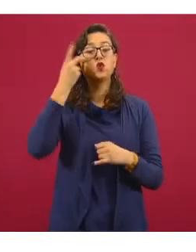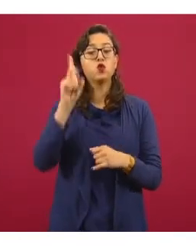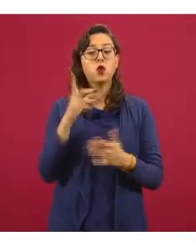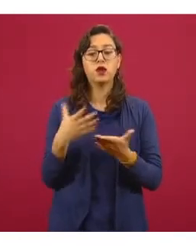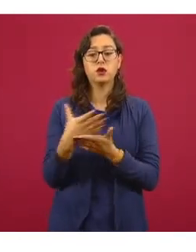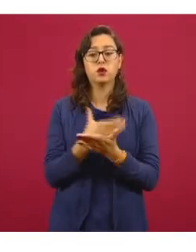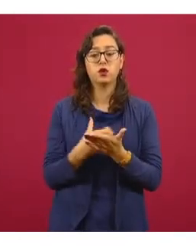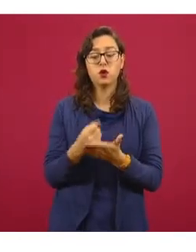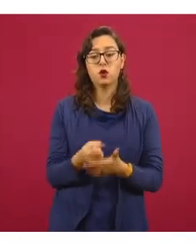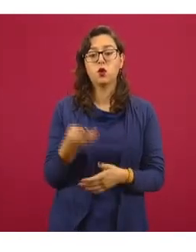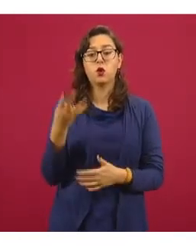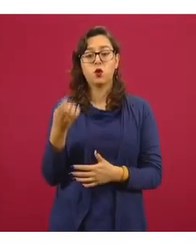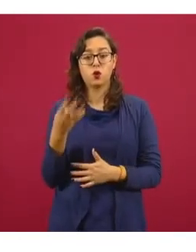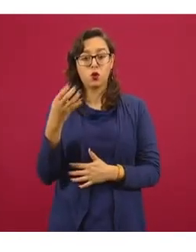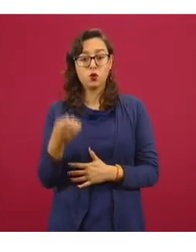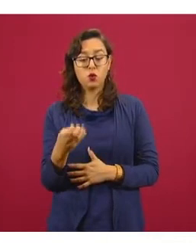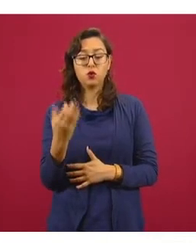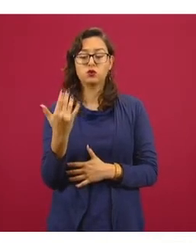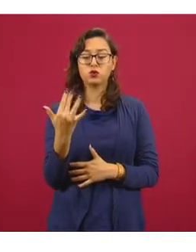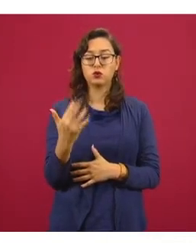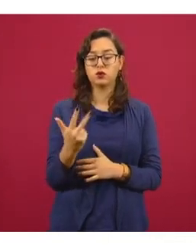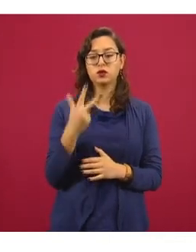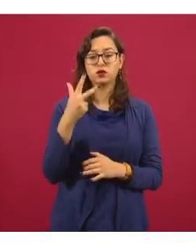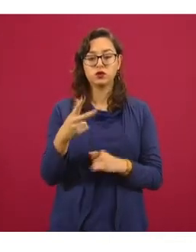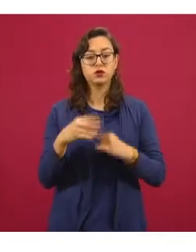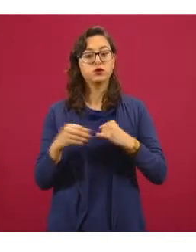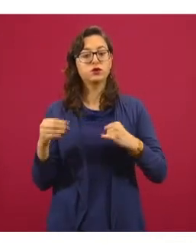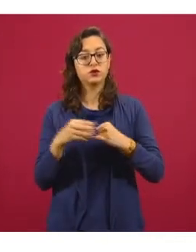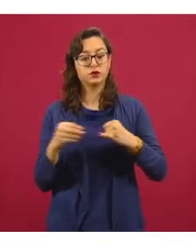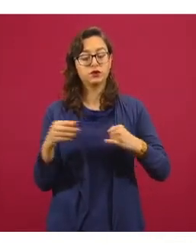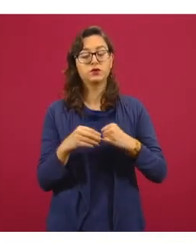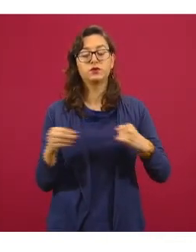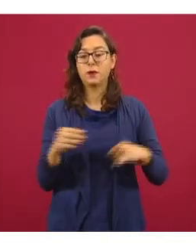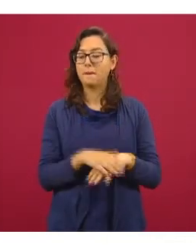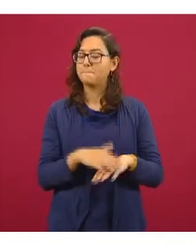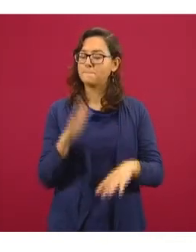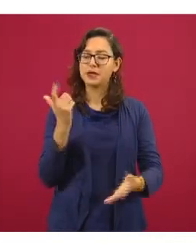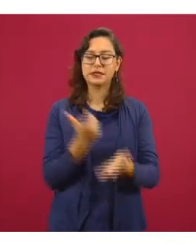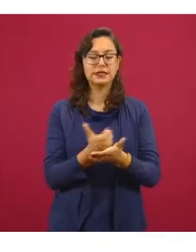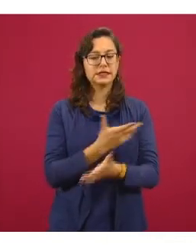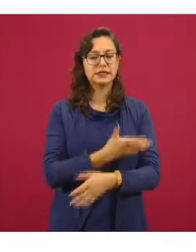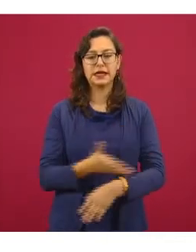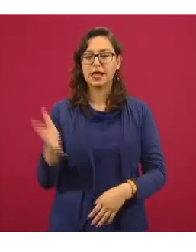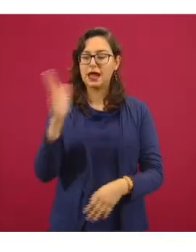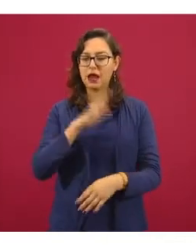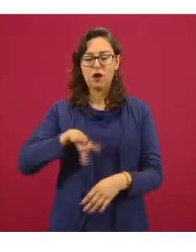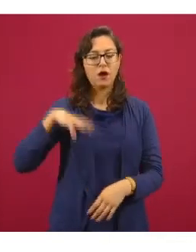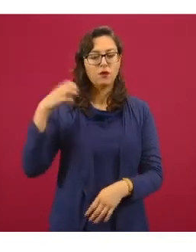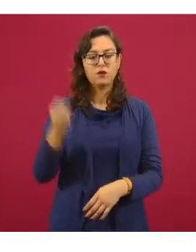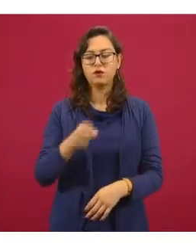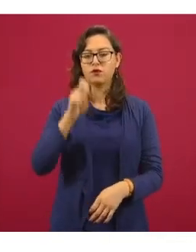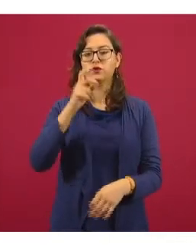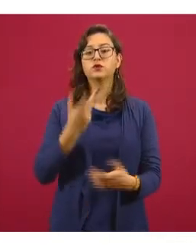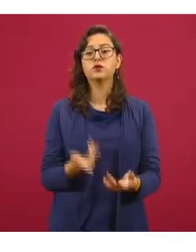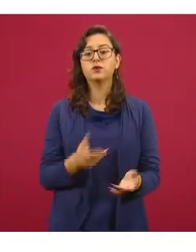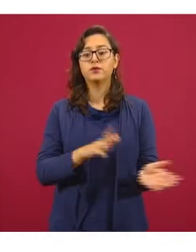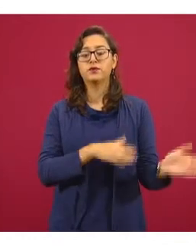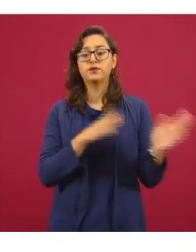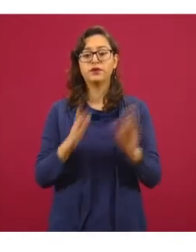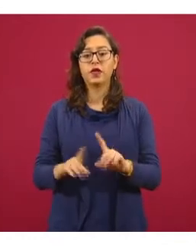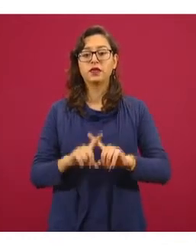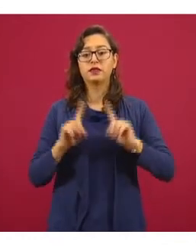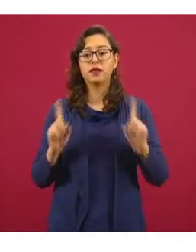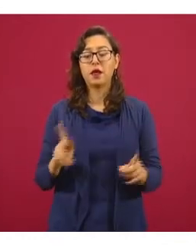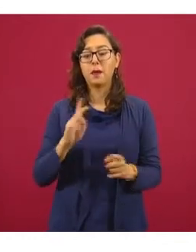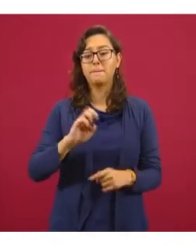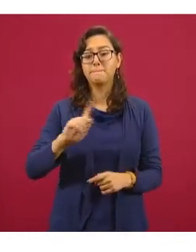de 4 pesos 58 centavos, es el precio más alto con el margen más alto. Y Pemex, franquicia